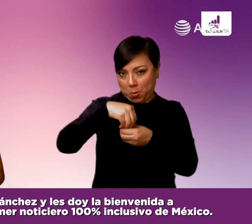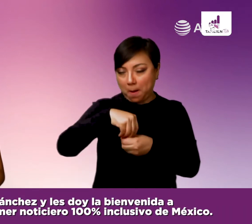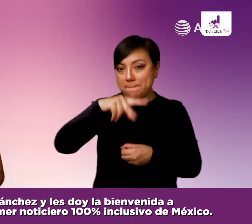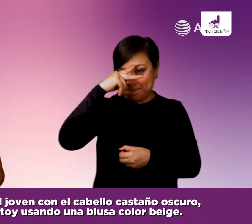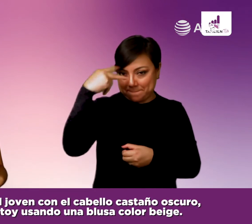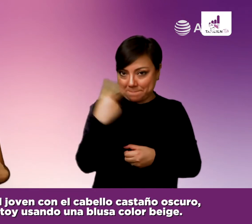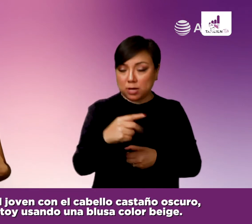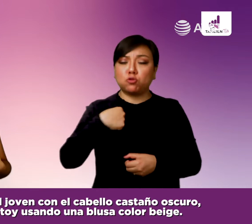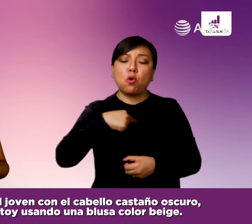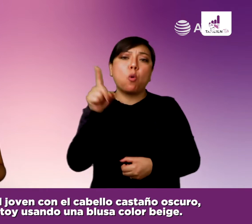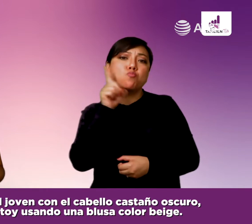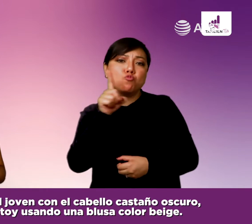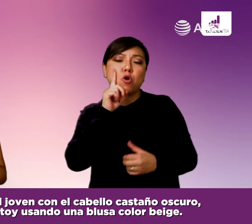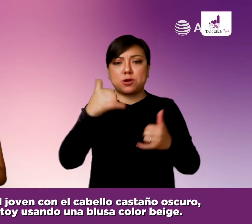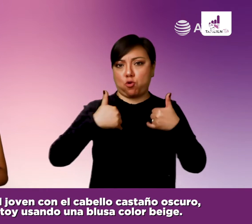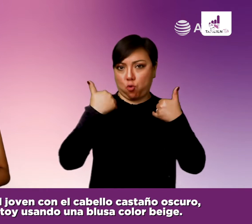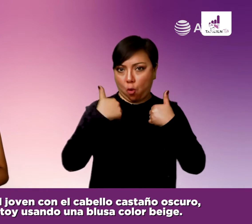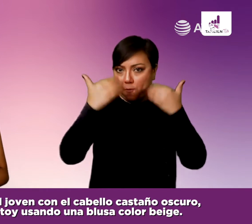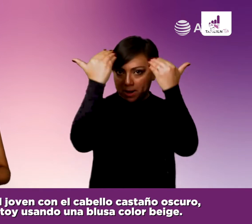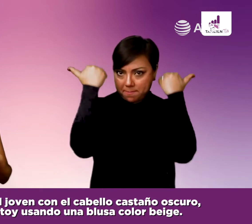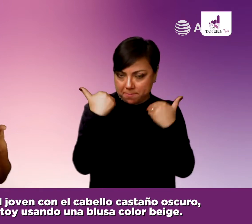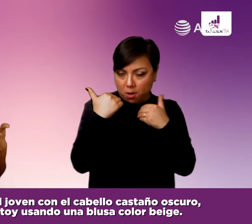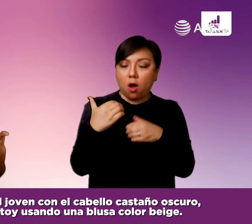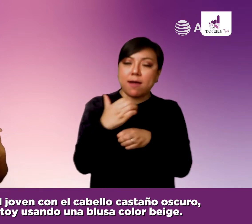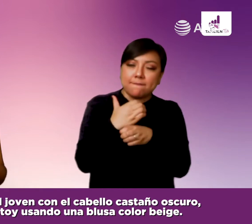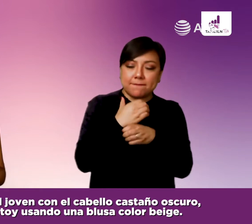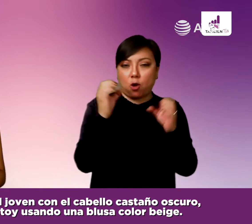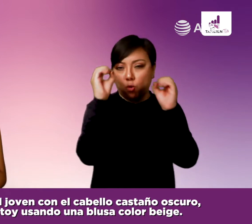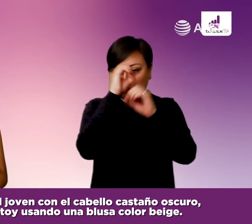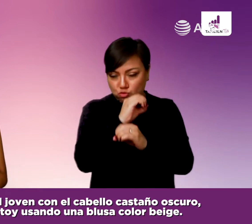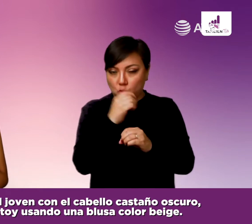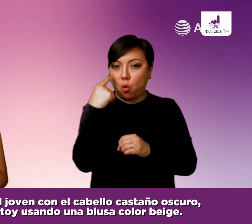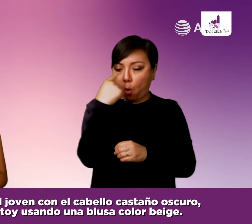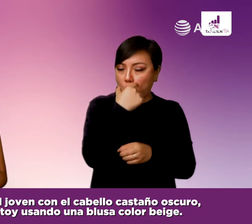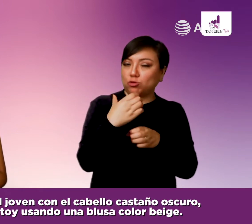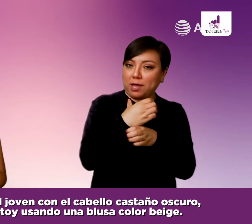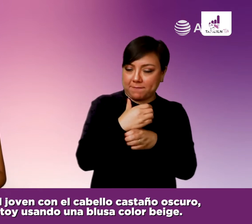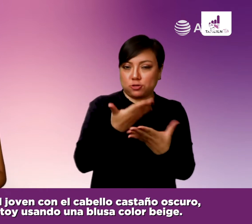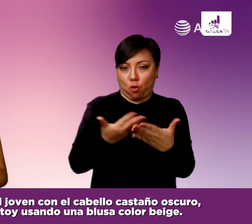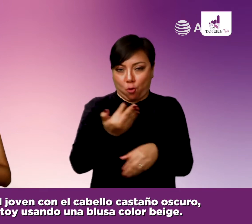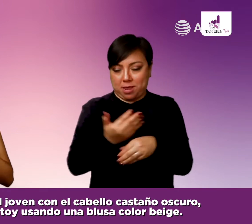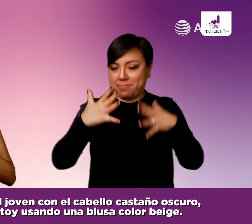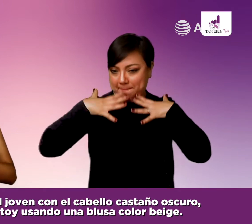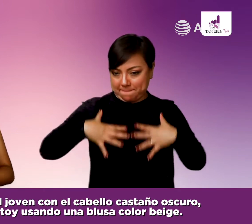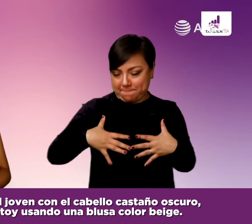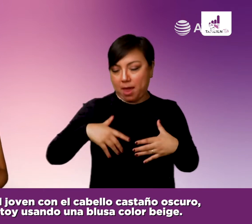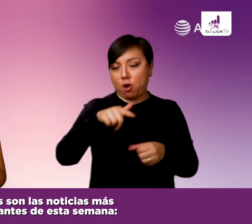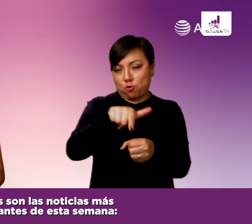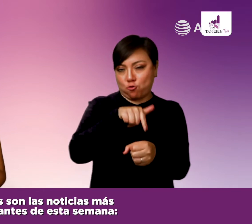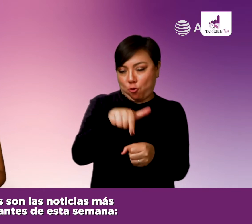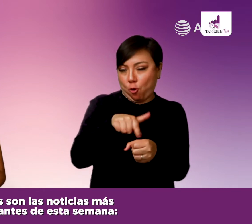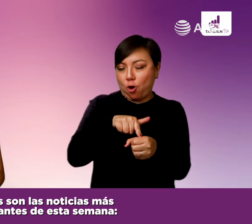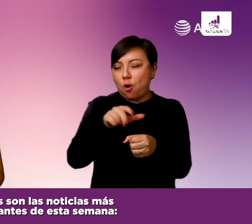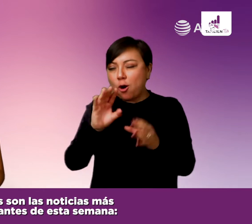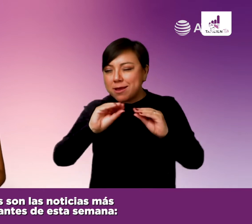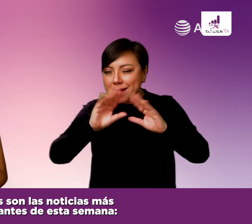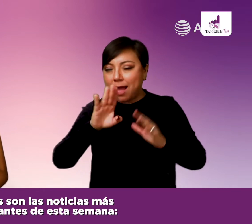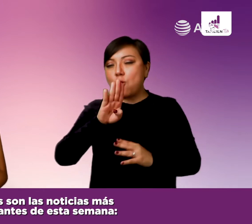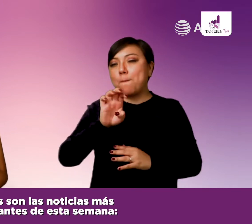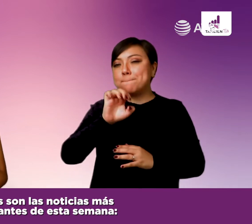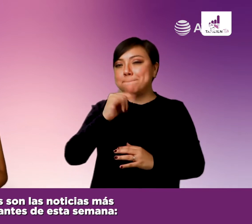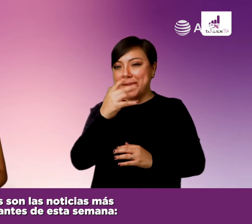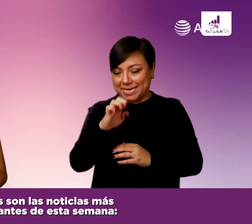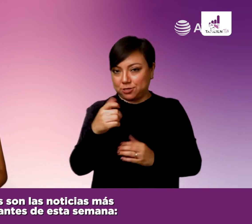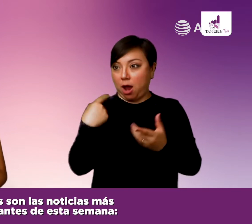cadena nacional en Canal 11 y también está disponible para los usuarios de transporte público en Ciudad de México. Este formato es muy único en México